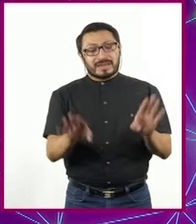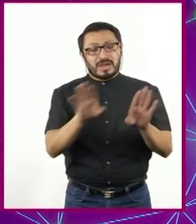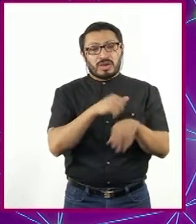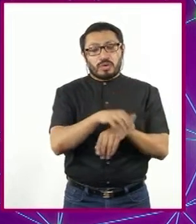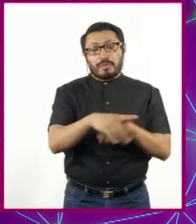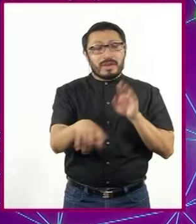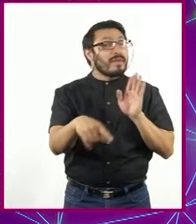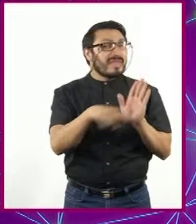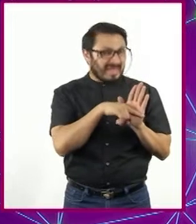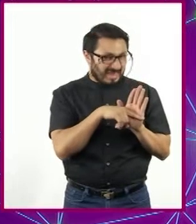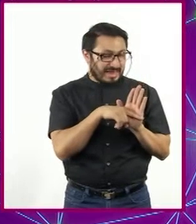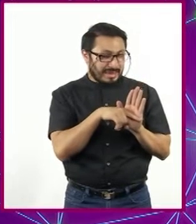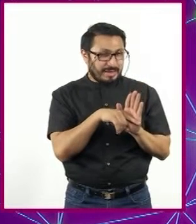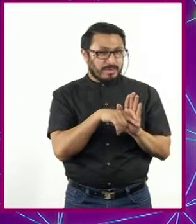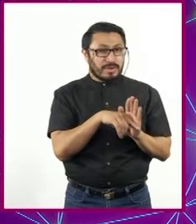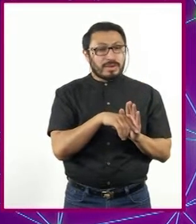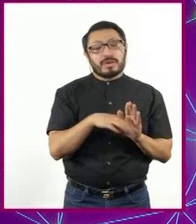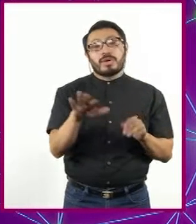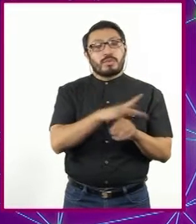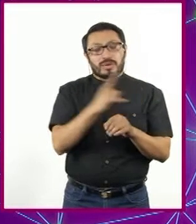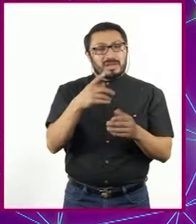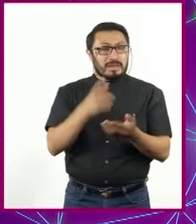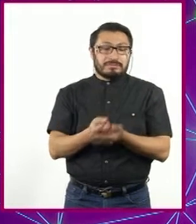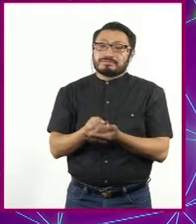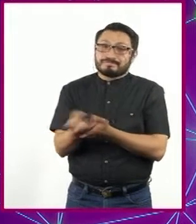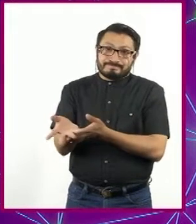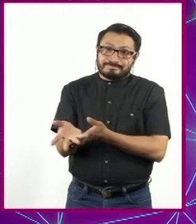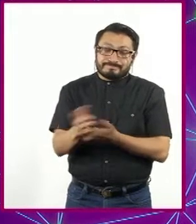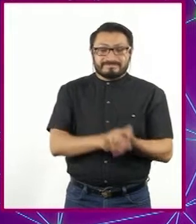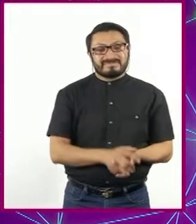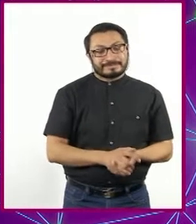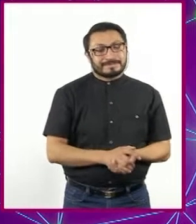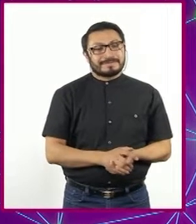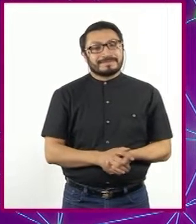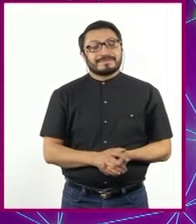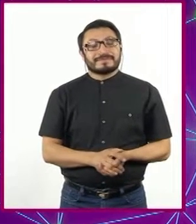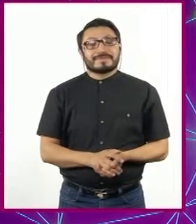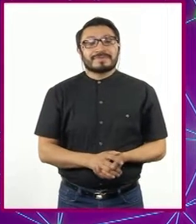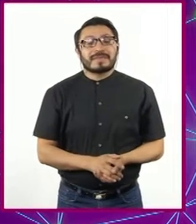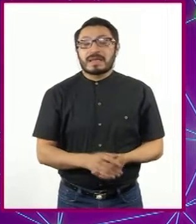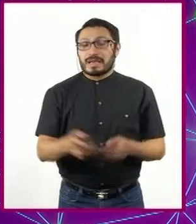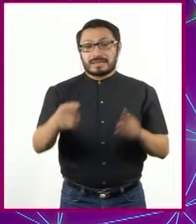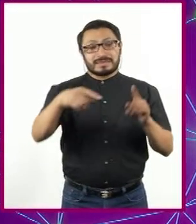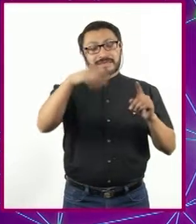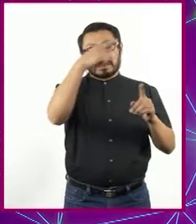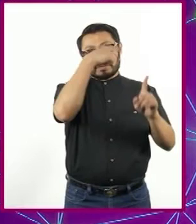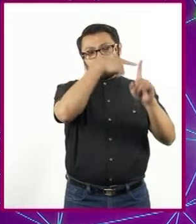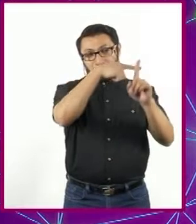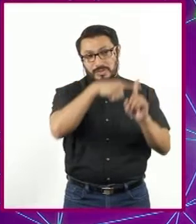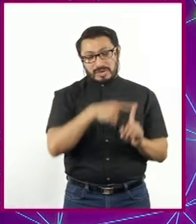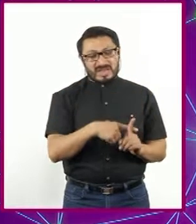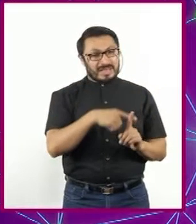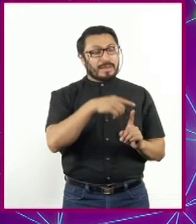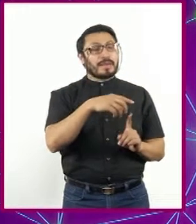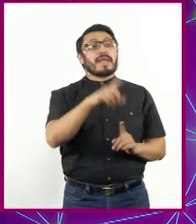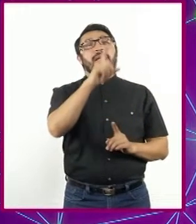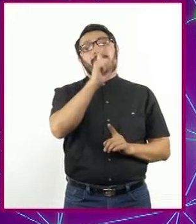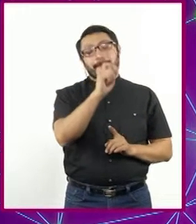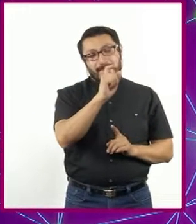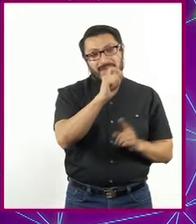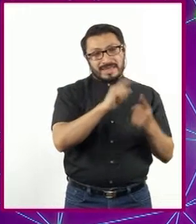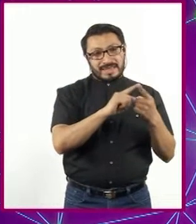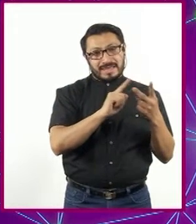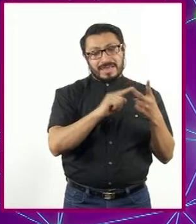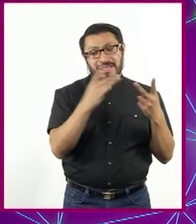números negativos por ser un egreso. Se suman los números positivos, 20 más 50